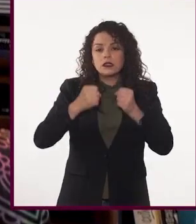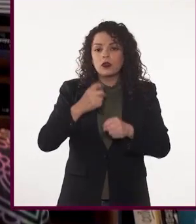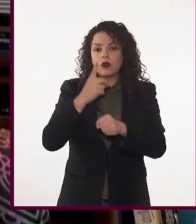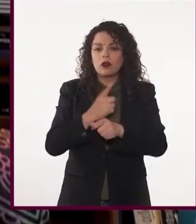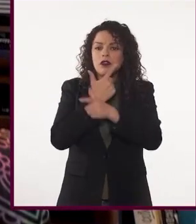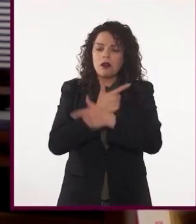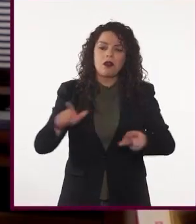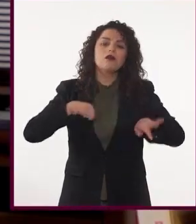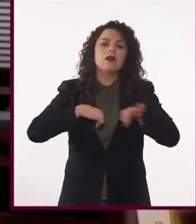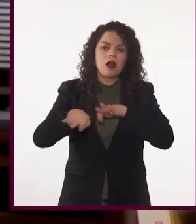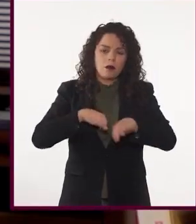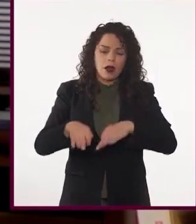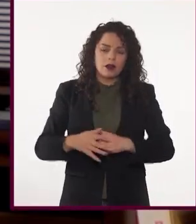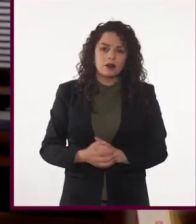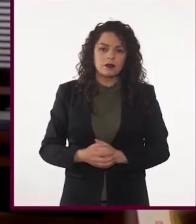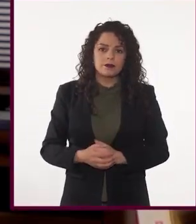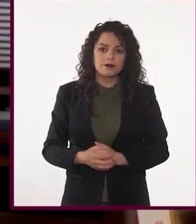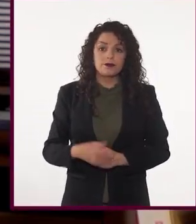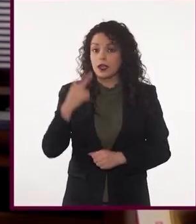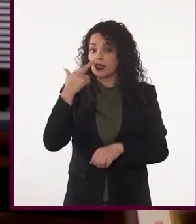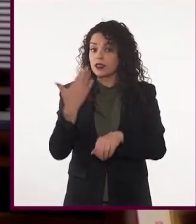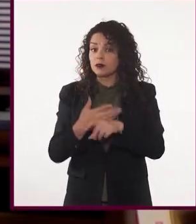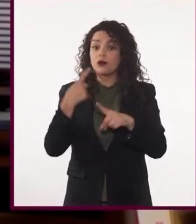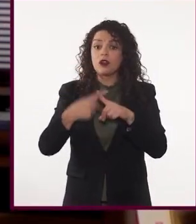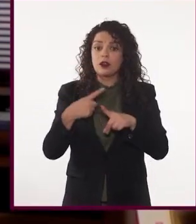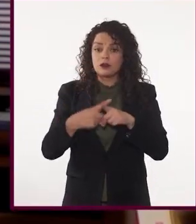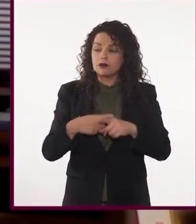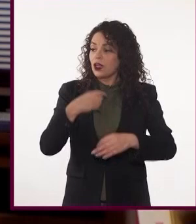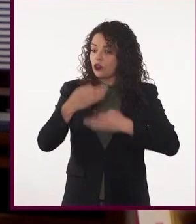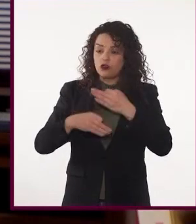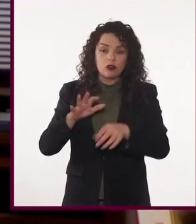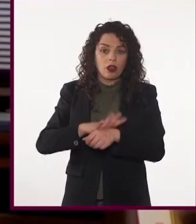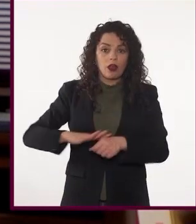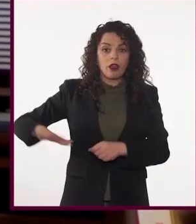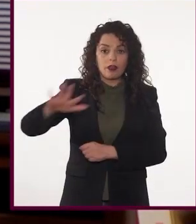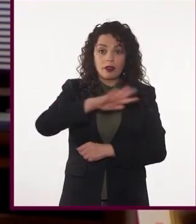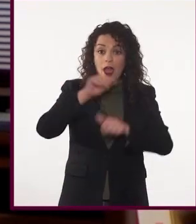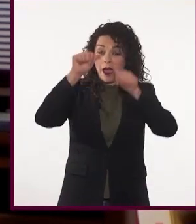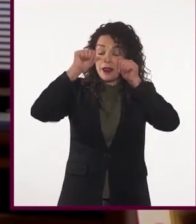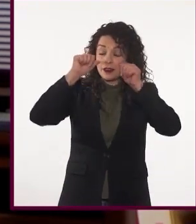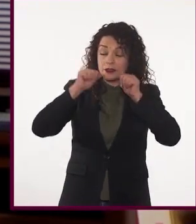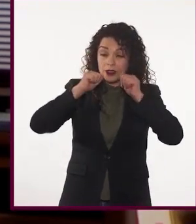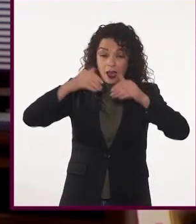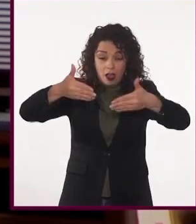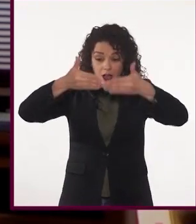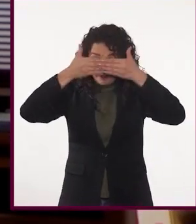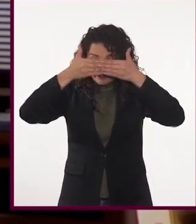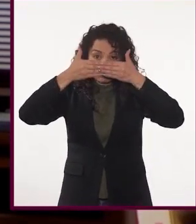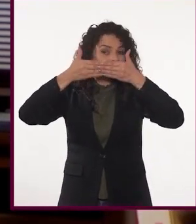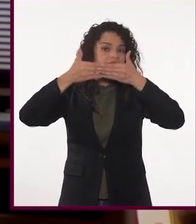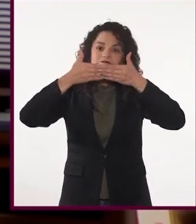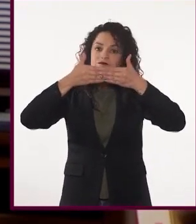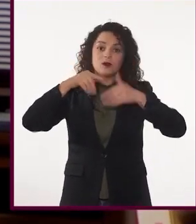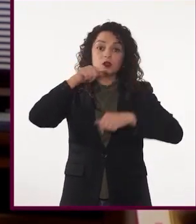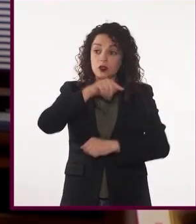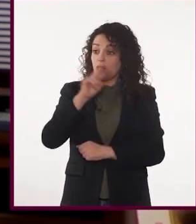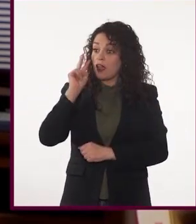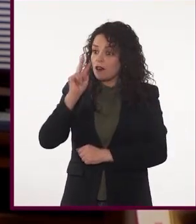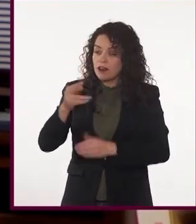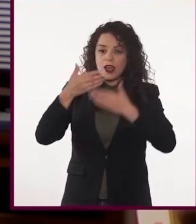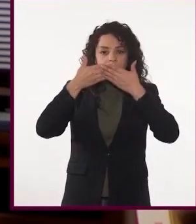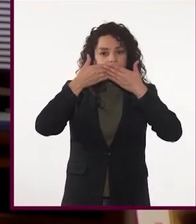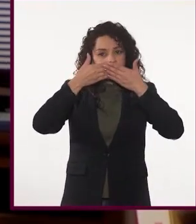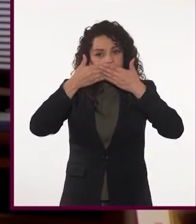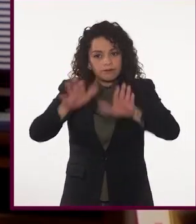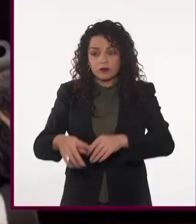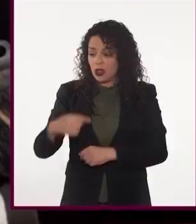libertad en el trabajo. Es también responsabilidad de todos no cerrar los ojos ante los casos de violencia sexual, aunque no nos